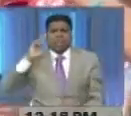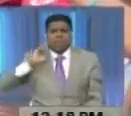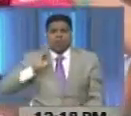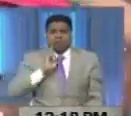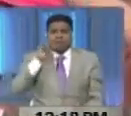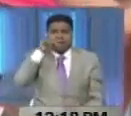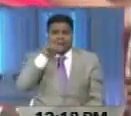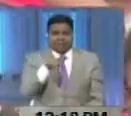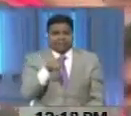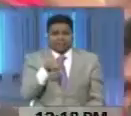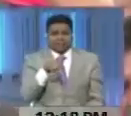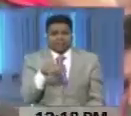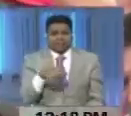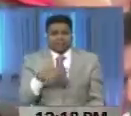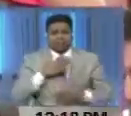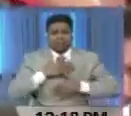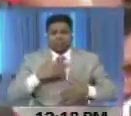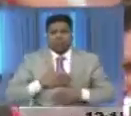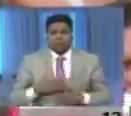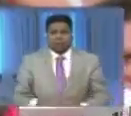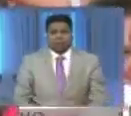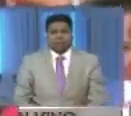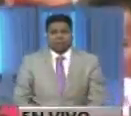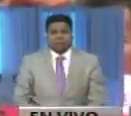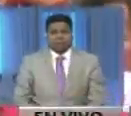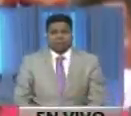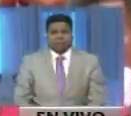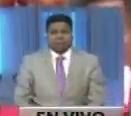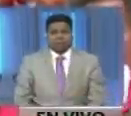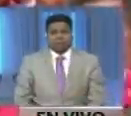Sí, cuerpo a cuerpo. En batalla.